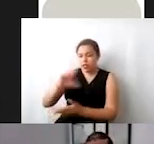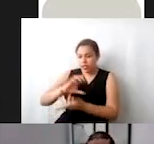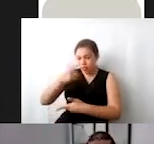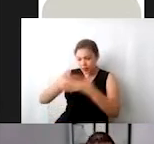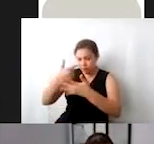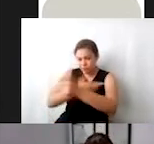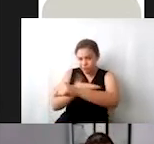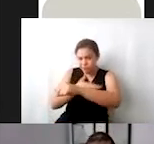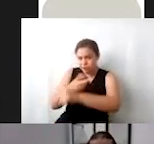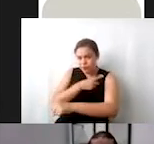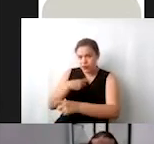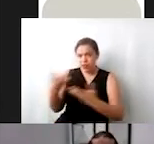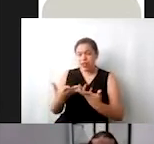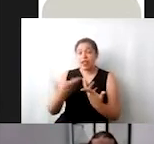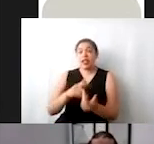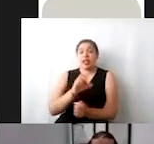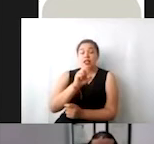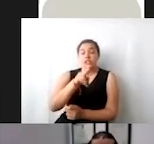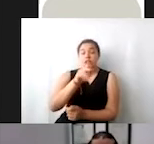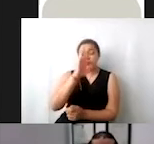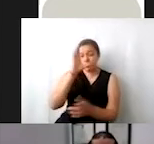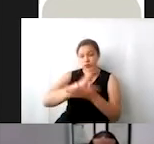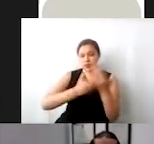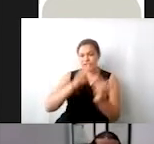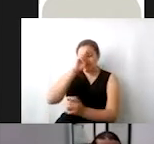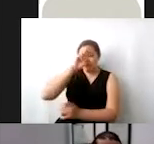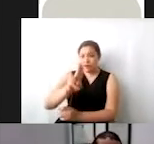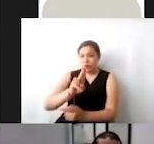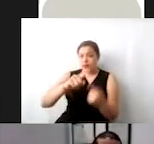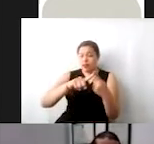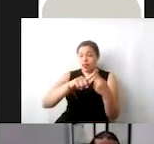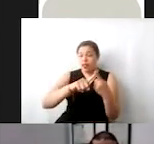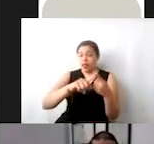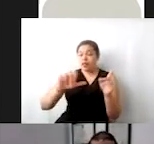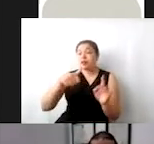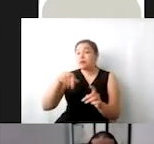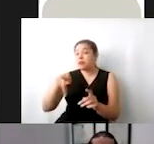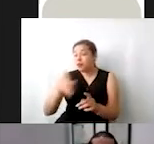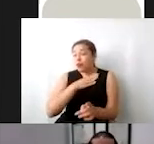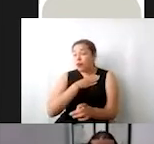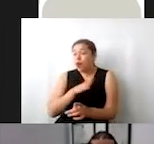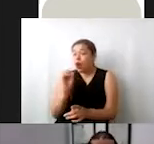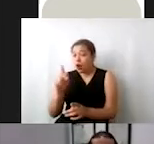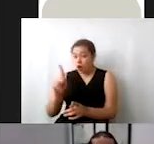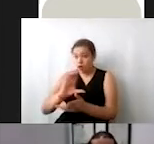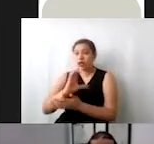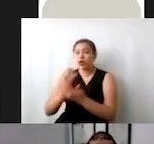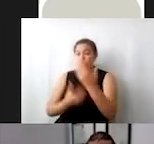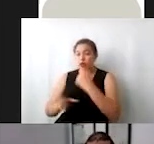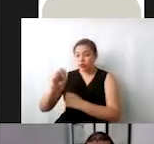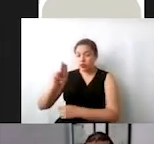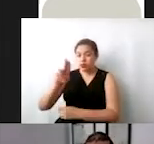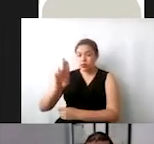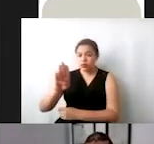por un lado nos prohíben la subcontratación de personal, pero nos dicen que sí se permite la